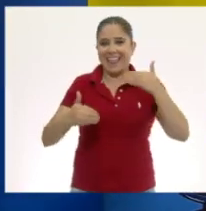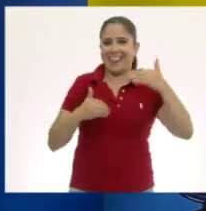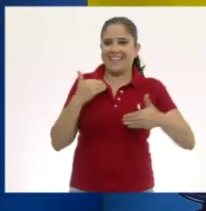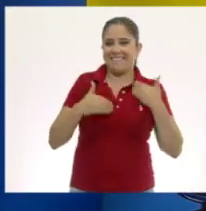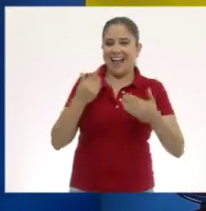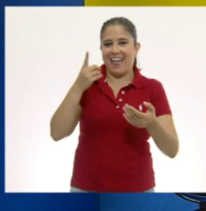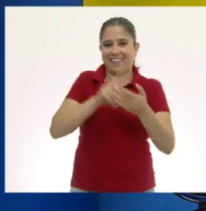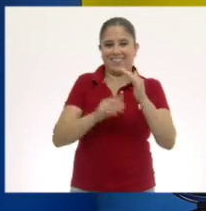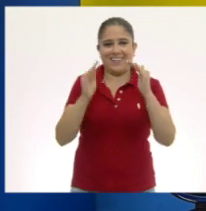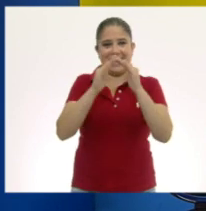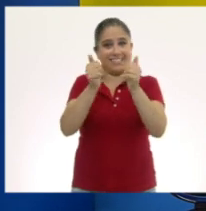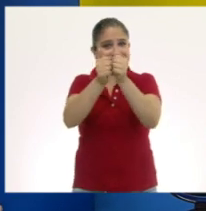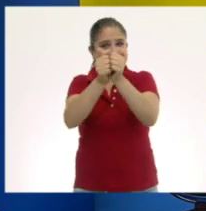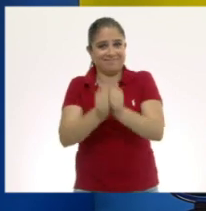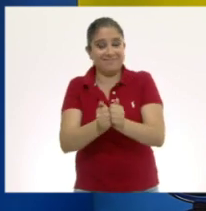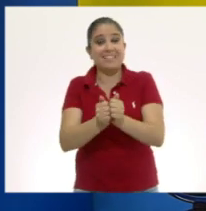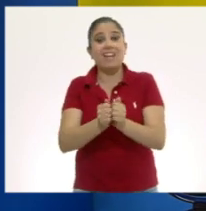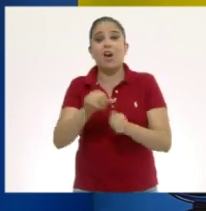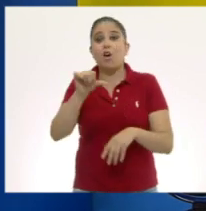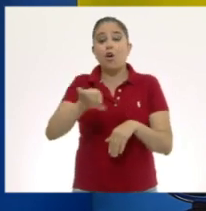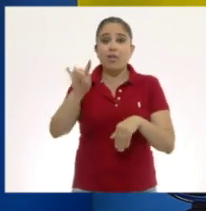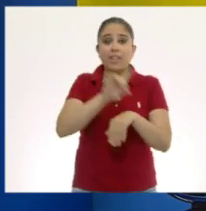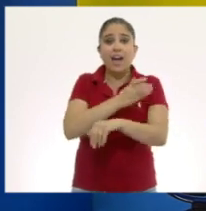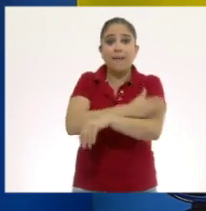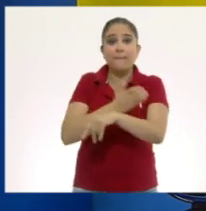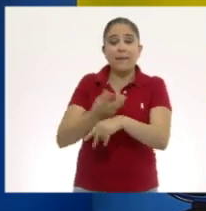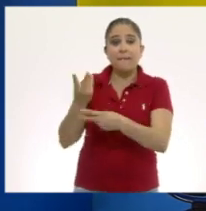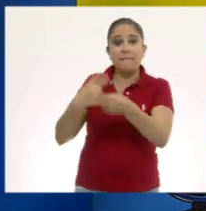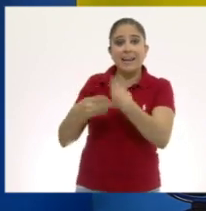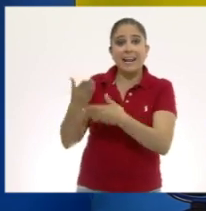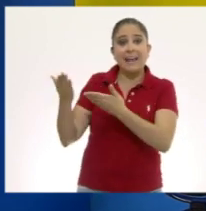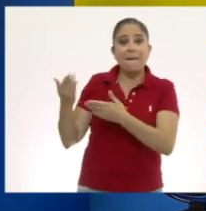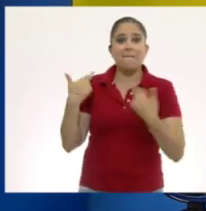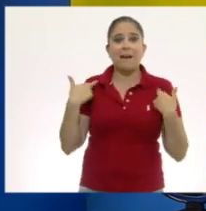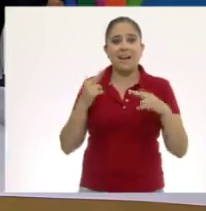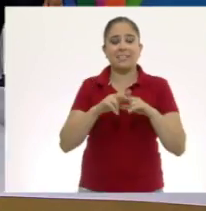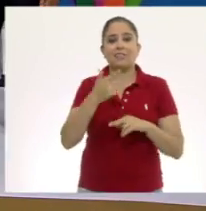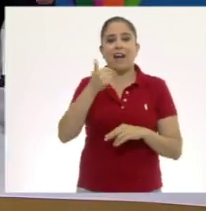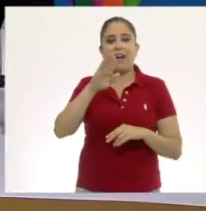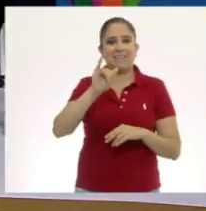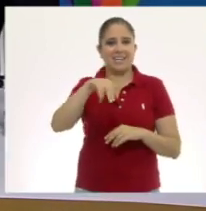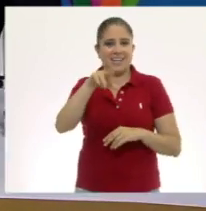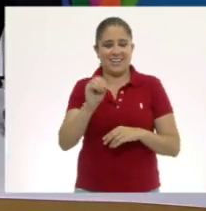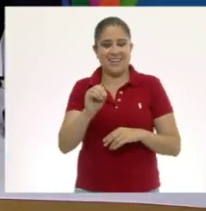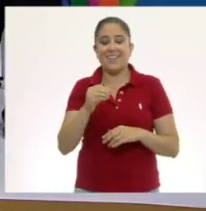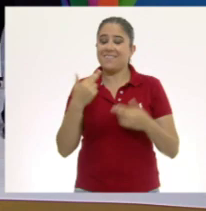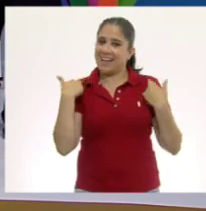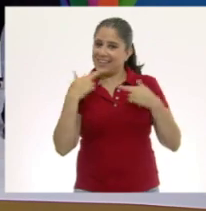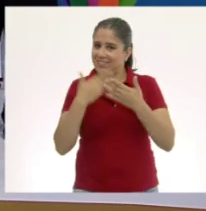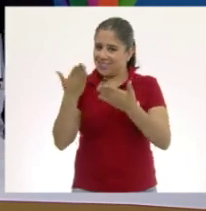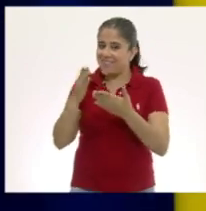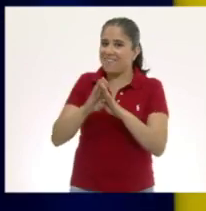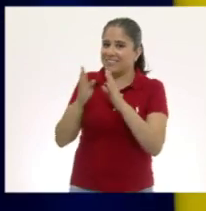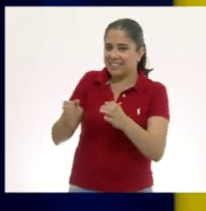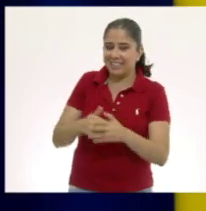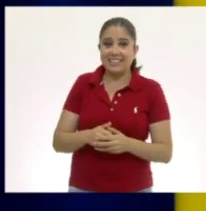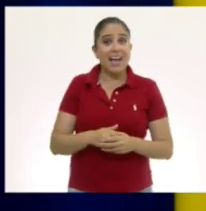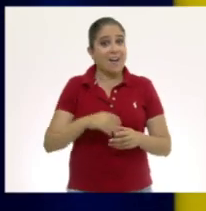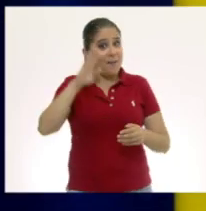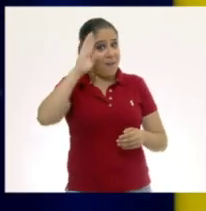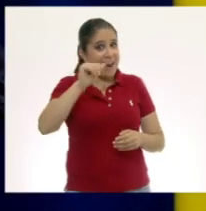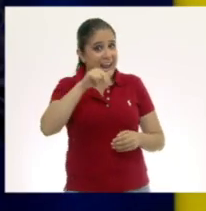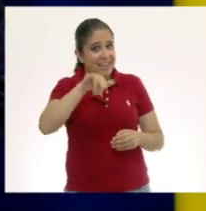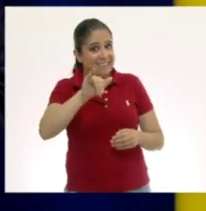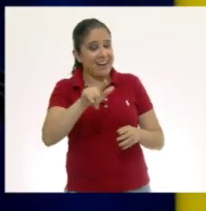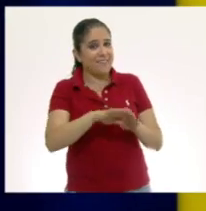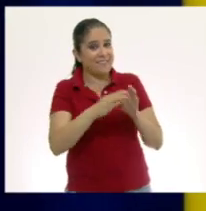desde nuestros hogares. Y hoy para esto nos acompaña una vez más el profesor Gavino Sánchez. Profesor Gavino, ¿cómo le va? Hola Aníbal, ¿cómo